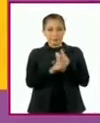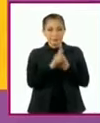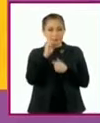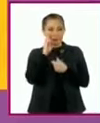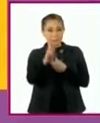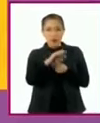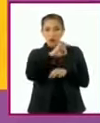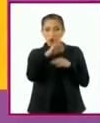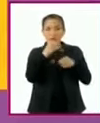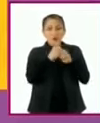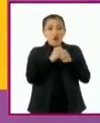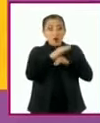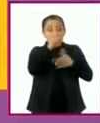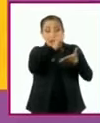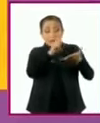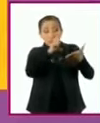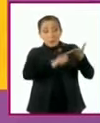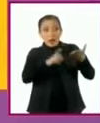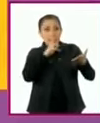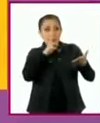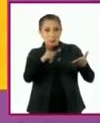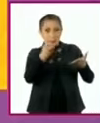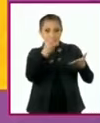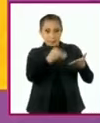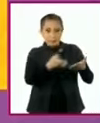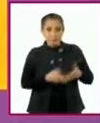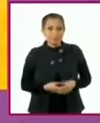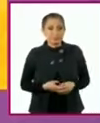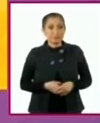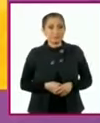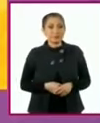con todos los datos para que se pueda resolver.